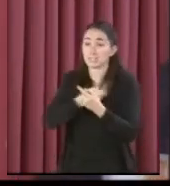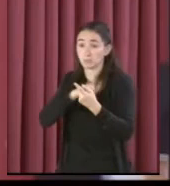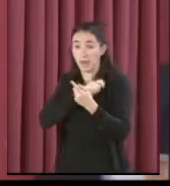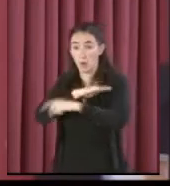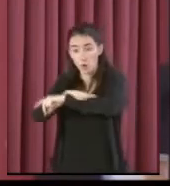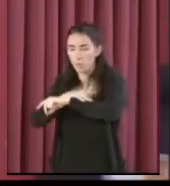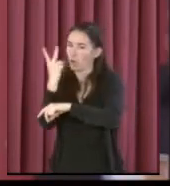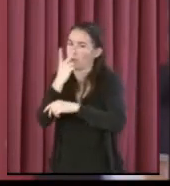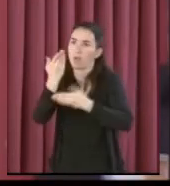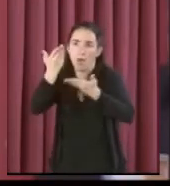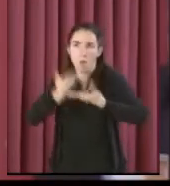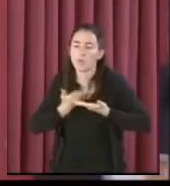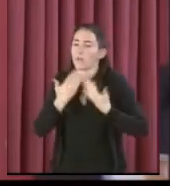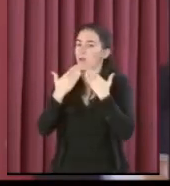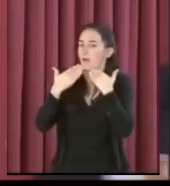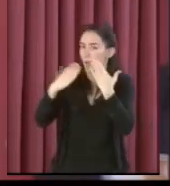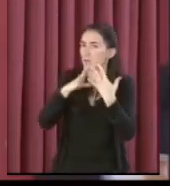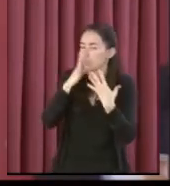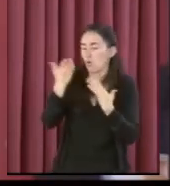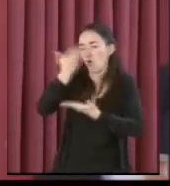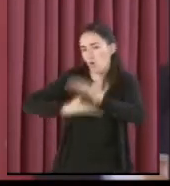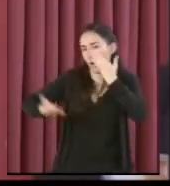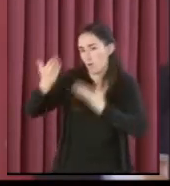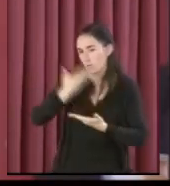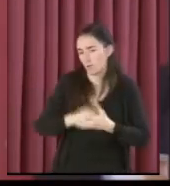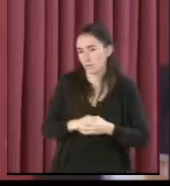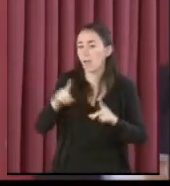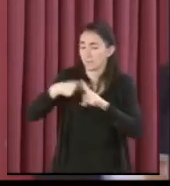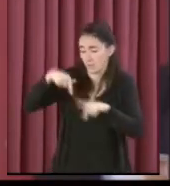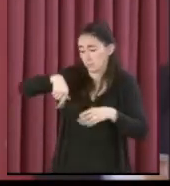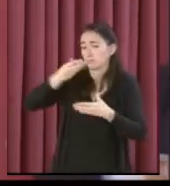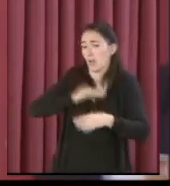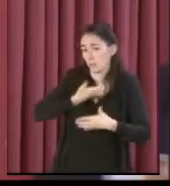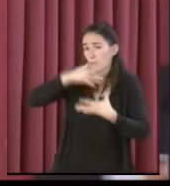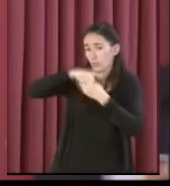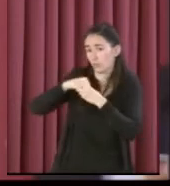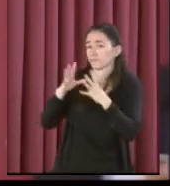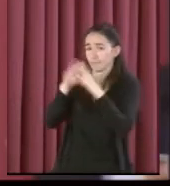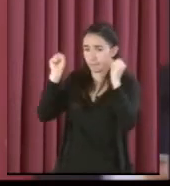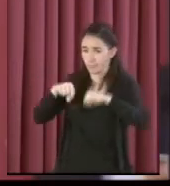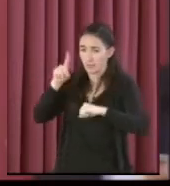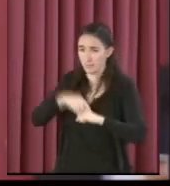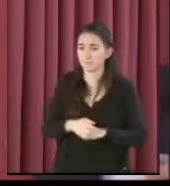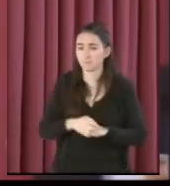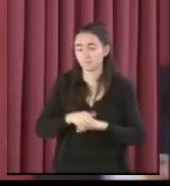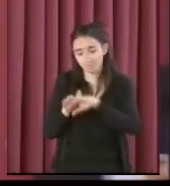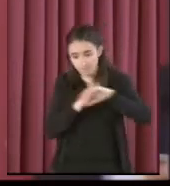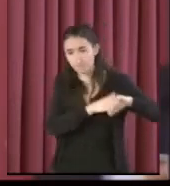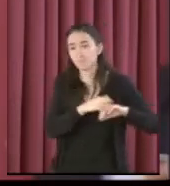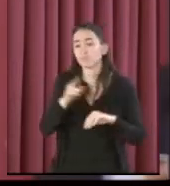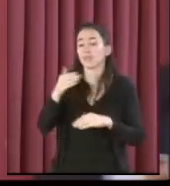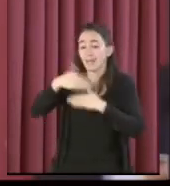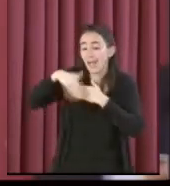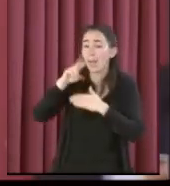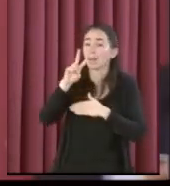proyecto con un amplio también consenso municipal. La segunda de ellas, la urbanización del entorno de Vara de Rey, ha sido